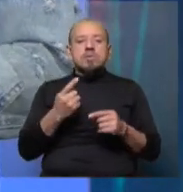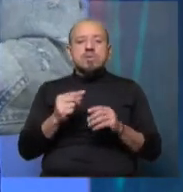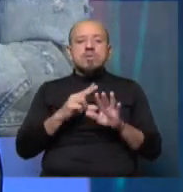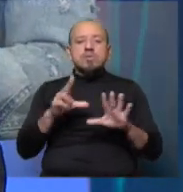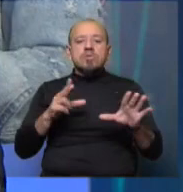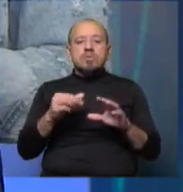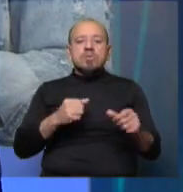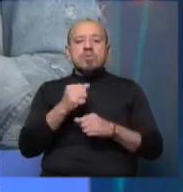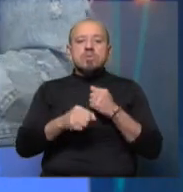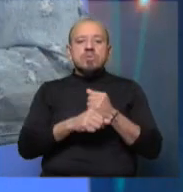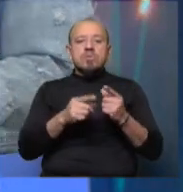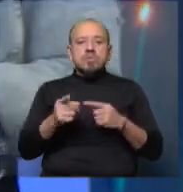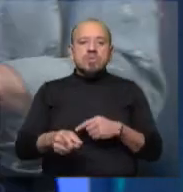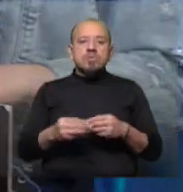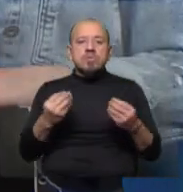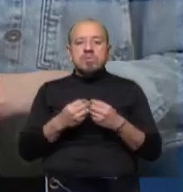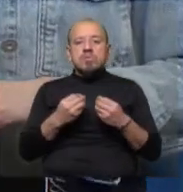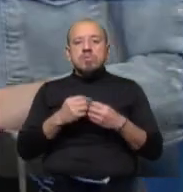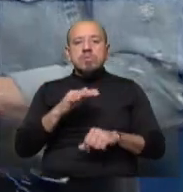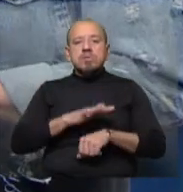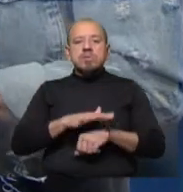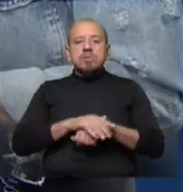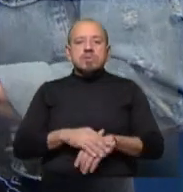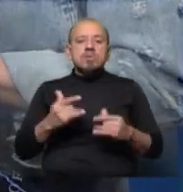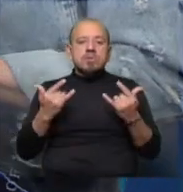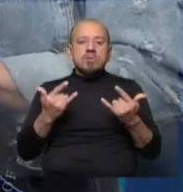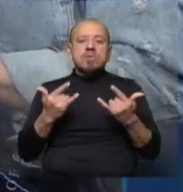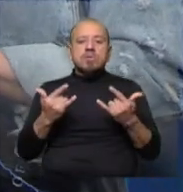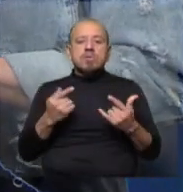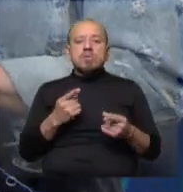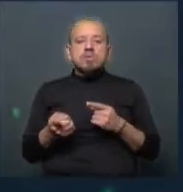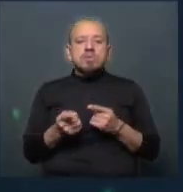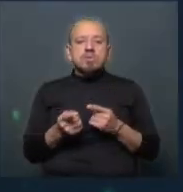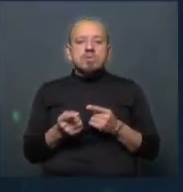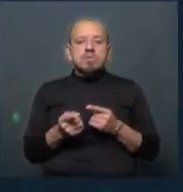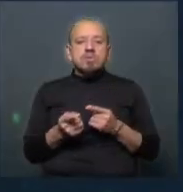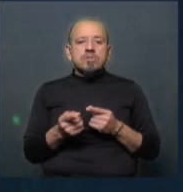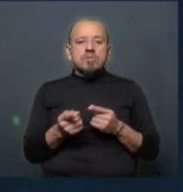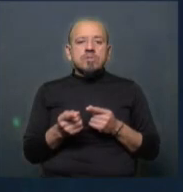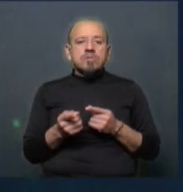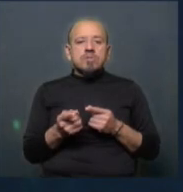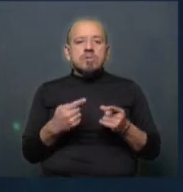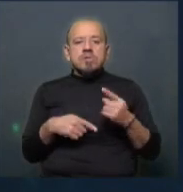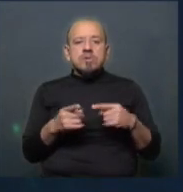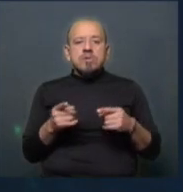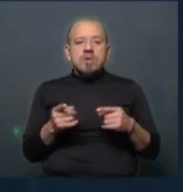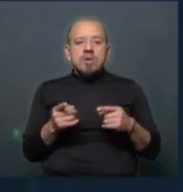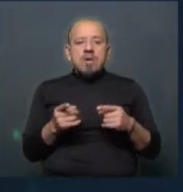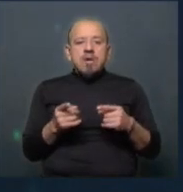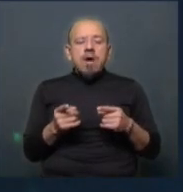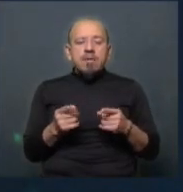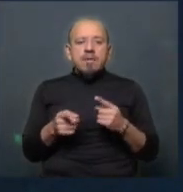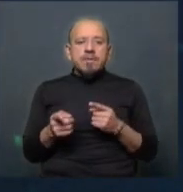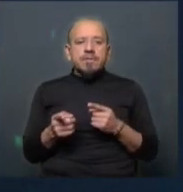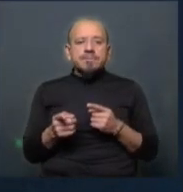banda? Ustedes que pasaron por varias etapas del rock acá en Uruguay también, sí. ¿No? Bueno, nosotros justamente, viste que el rock